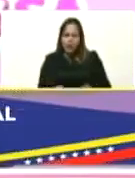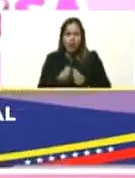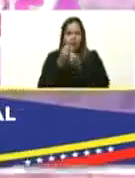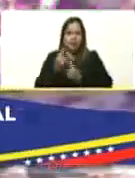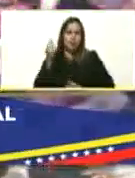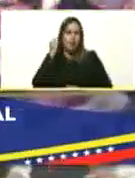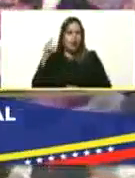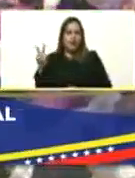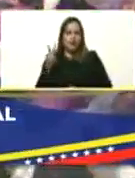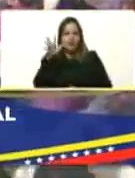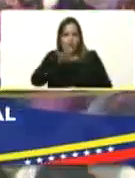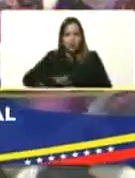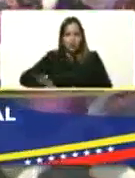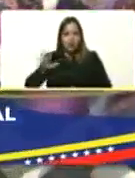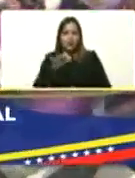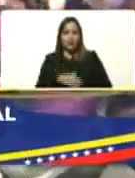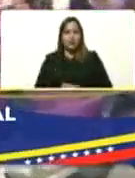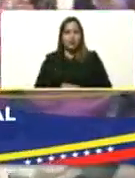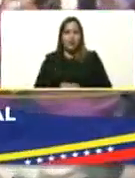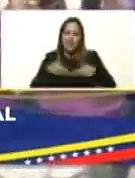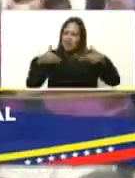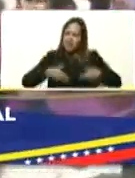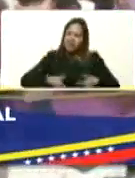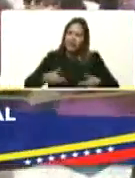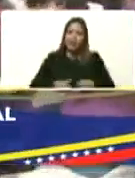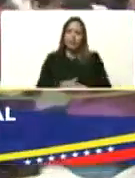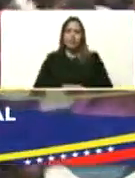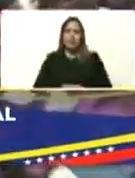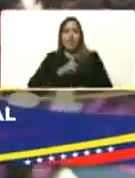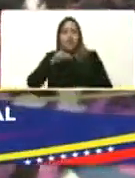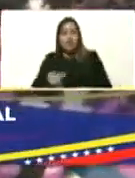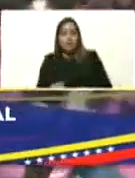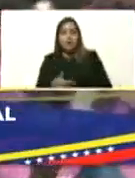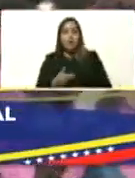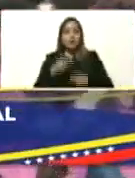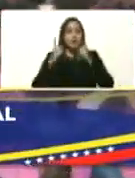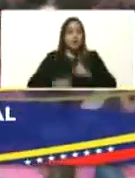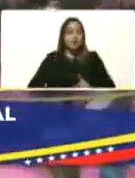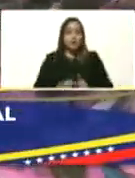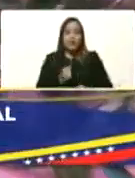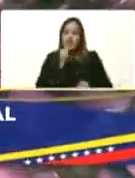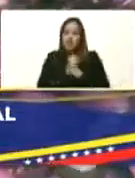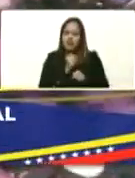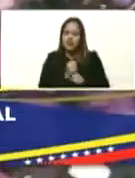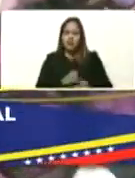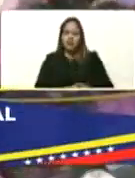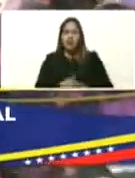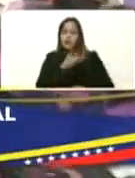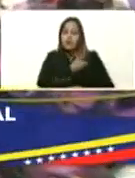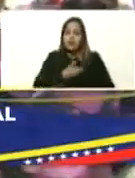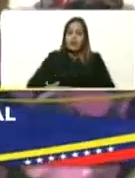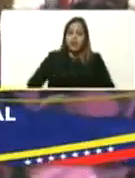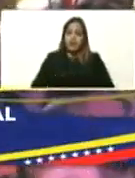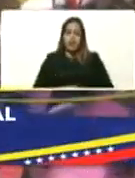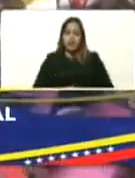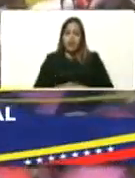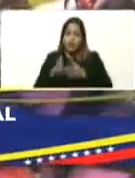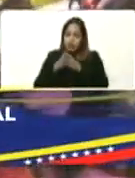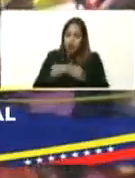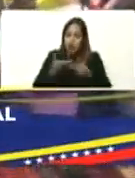la mujer venezolana en su lucha y en su causa. Presidente, sus